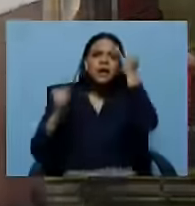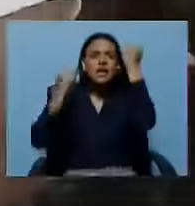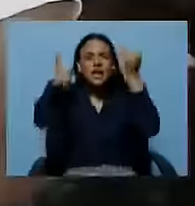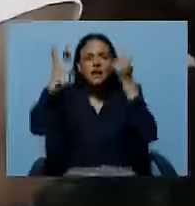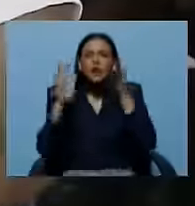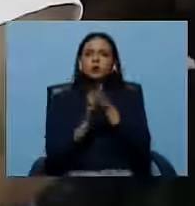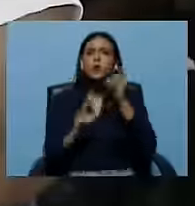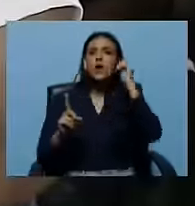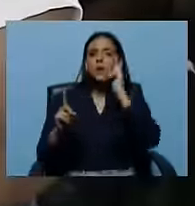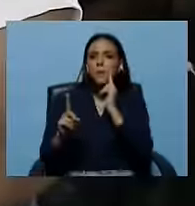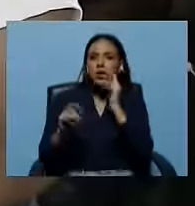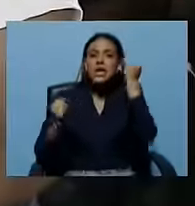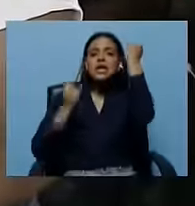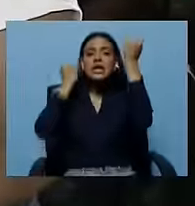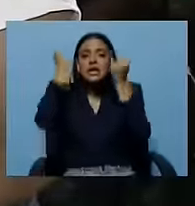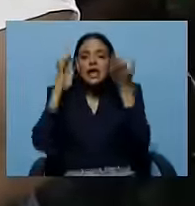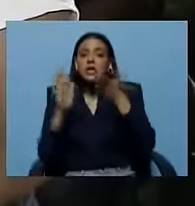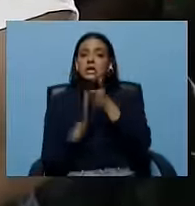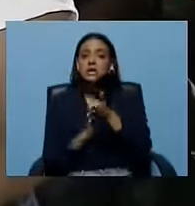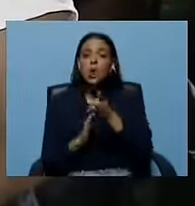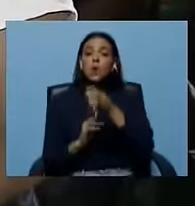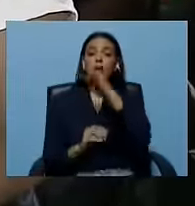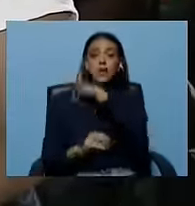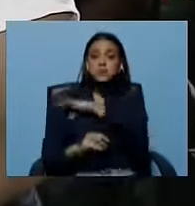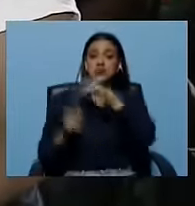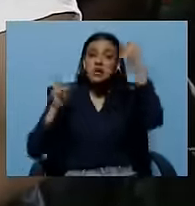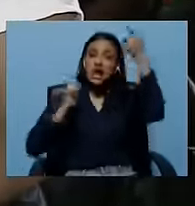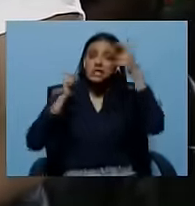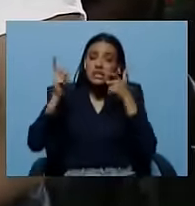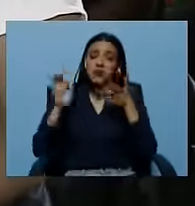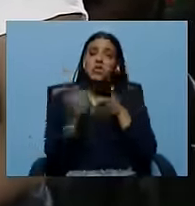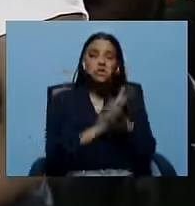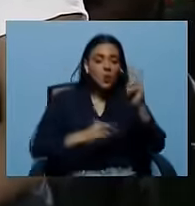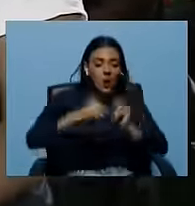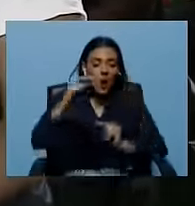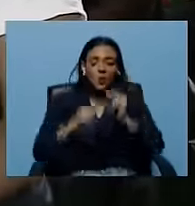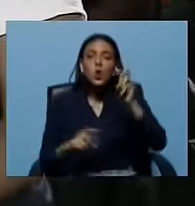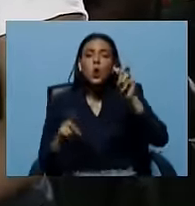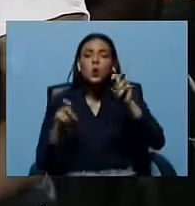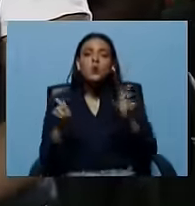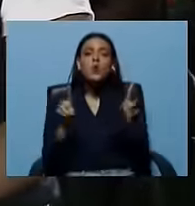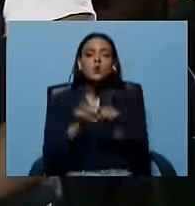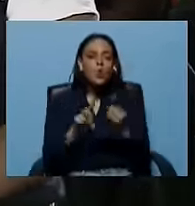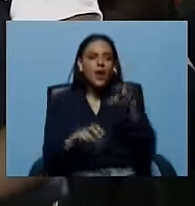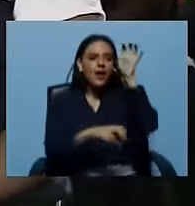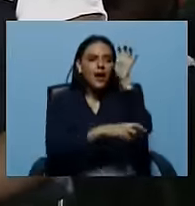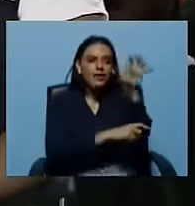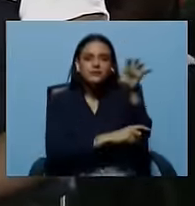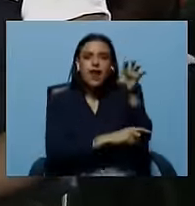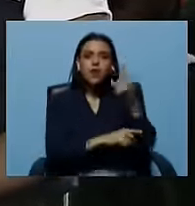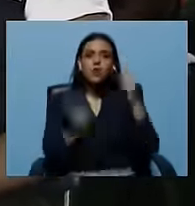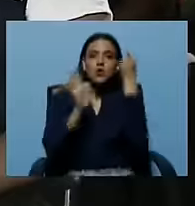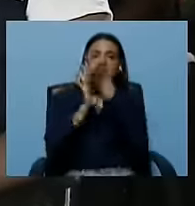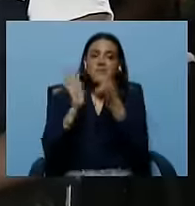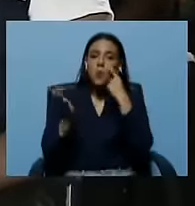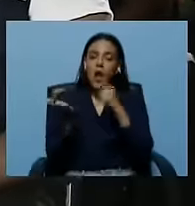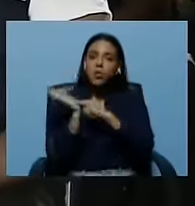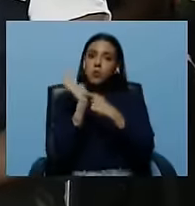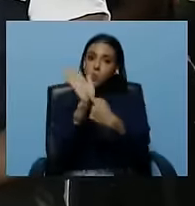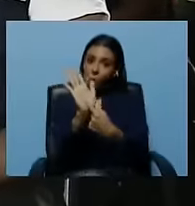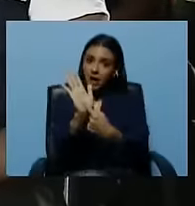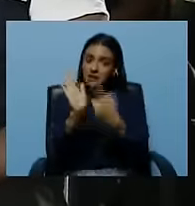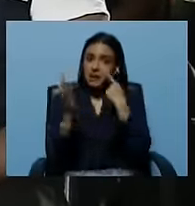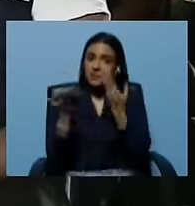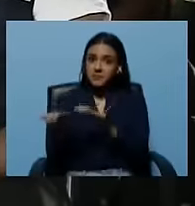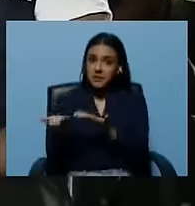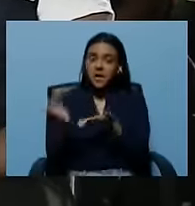doctrina chavista, de la necesidad de construir un nuevo Estado, que está dibujado aquí, y que van